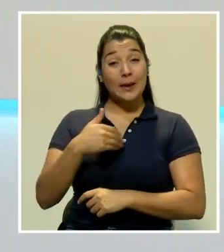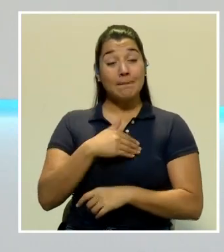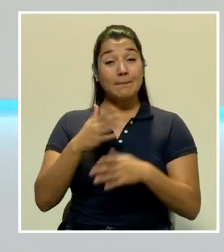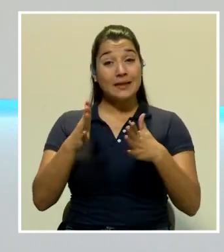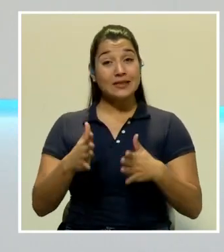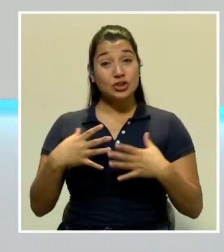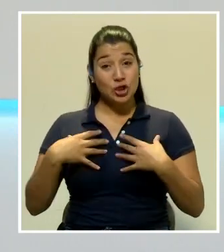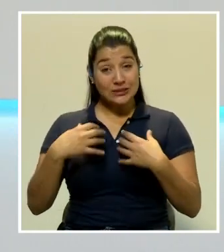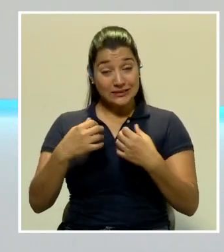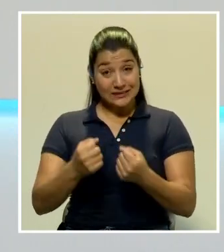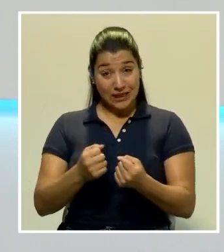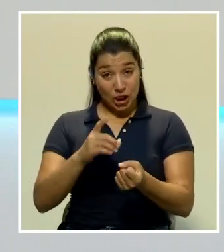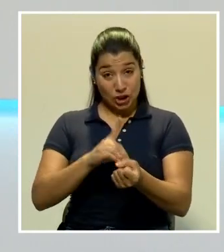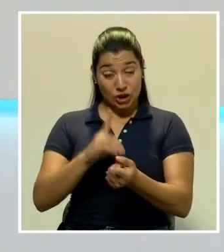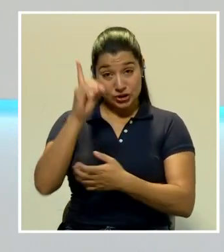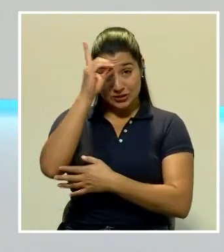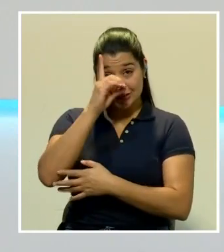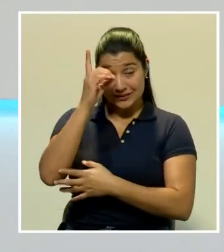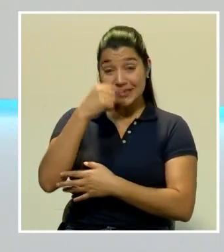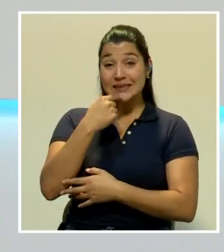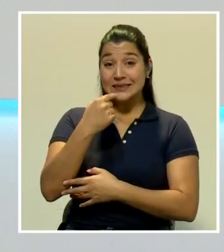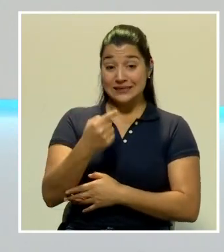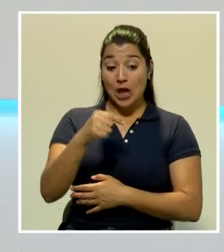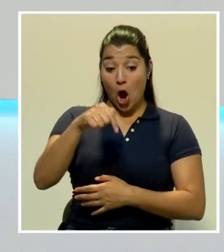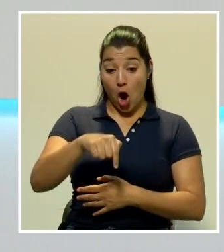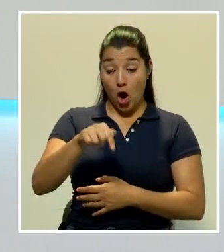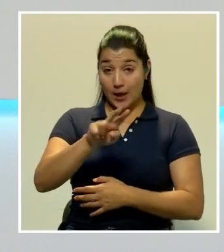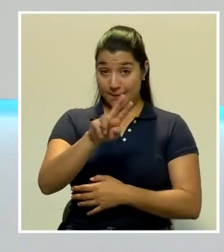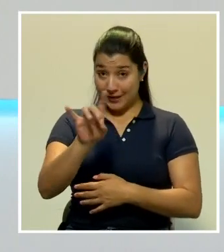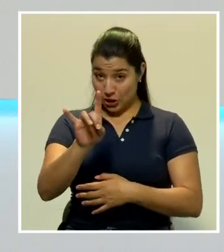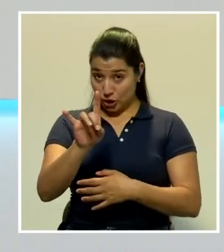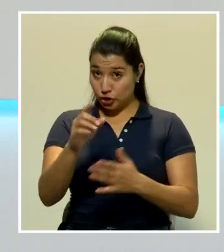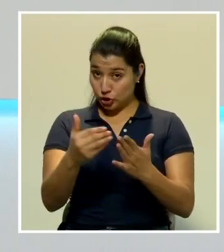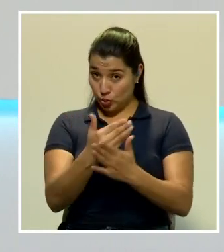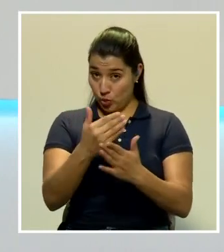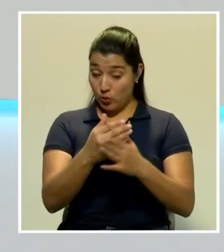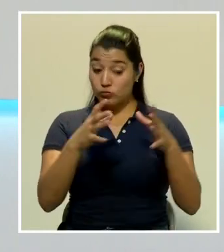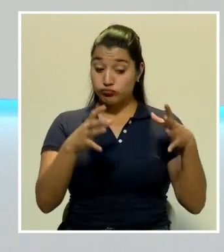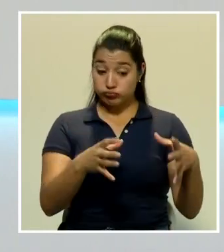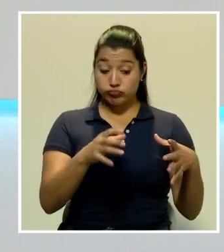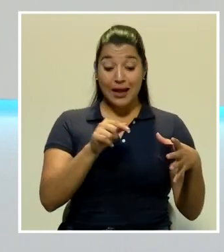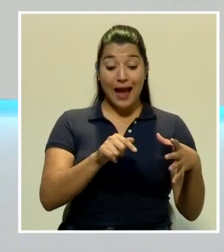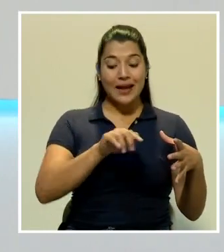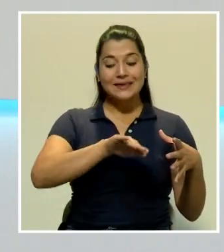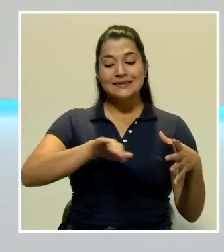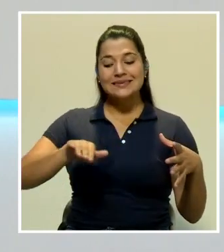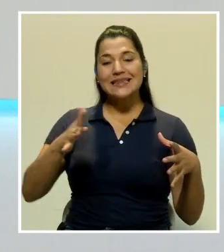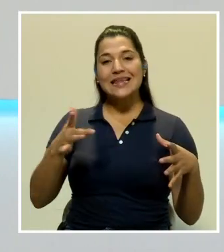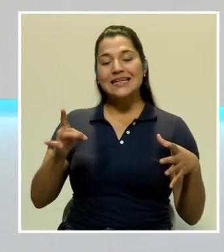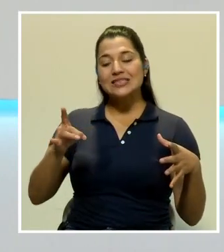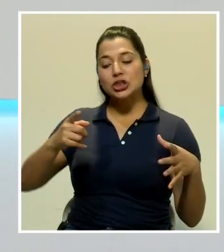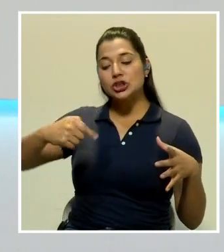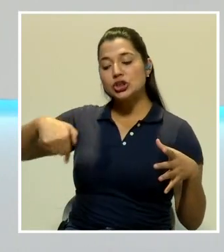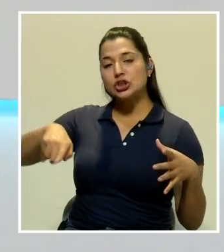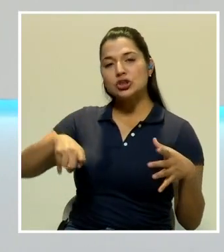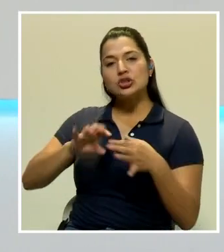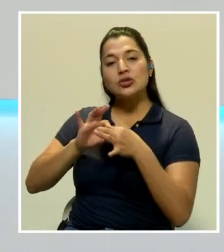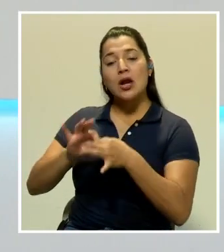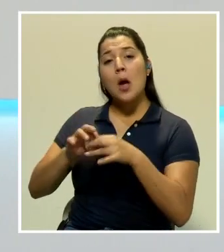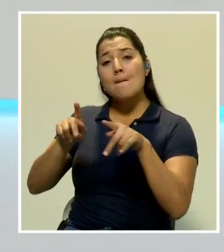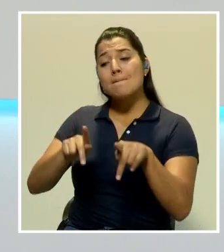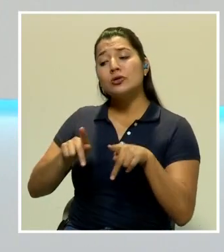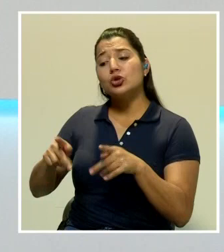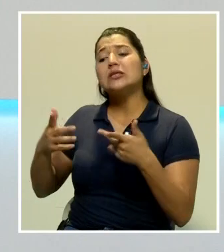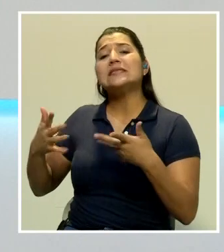aclaró que 18 de los 28 casos registrados como nuevos corresponden a personas que